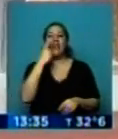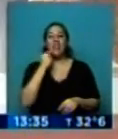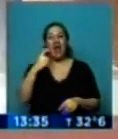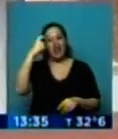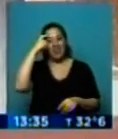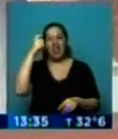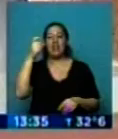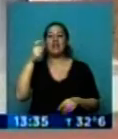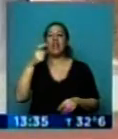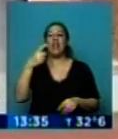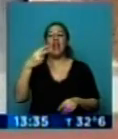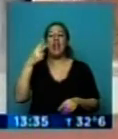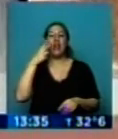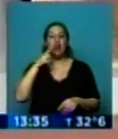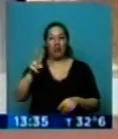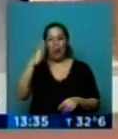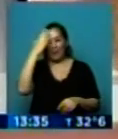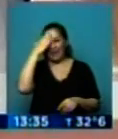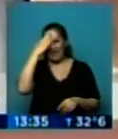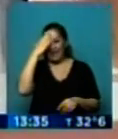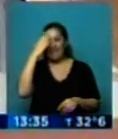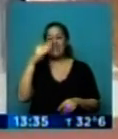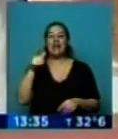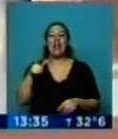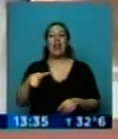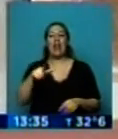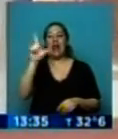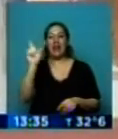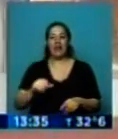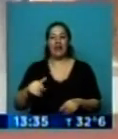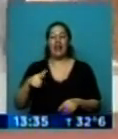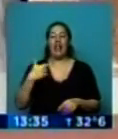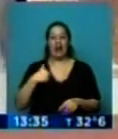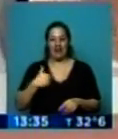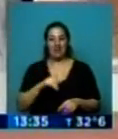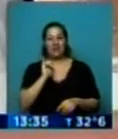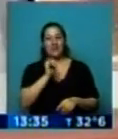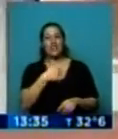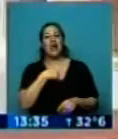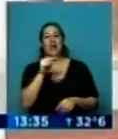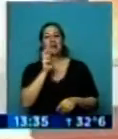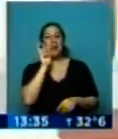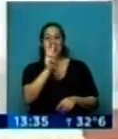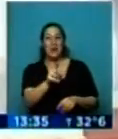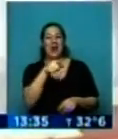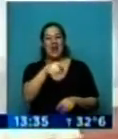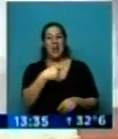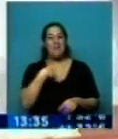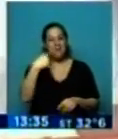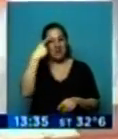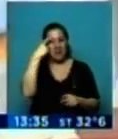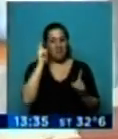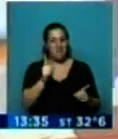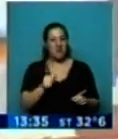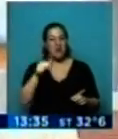10 de noviembre de 2015 en la República Argentina. Sí, sí, yo recién veía la imagen y pensaba que es probable que esa sea lo que están